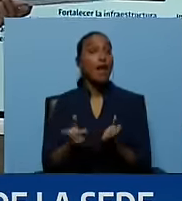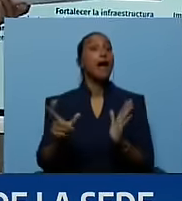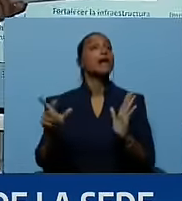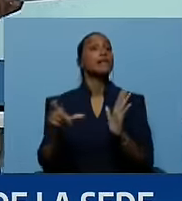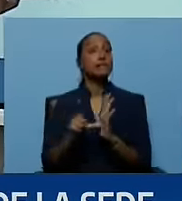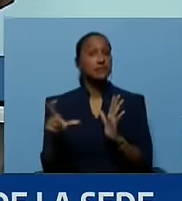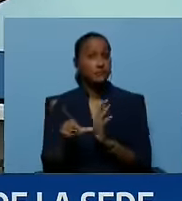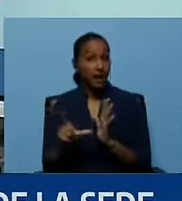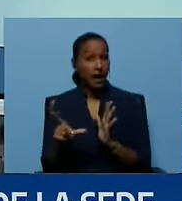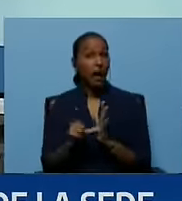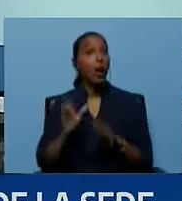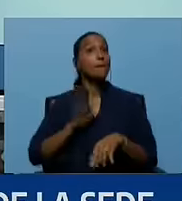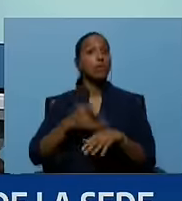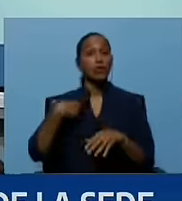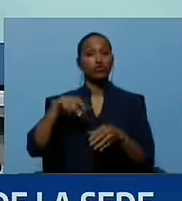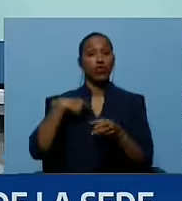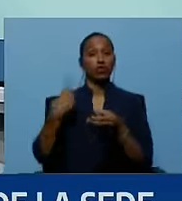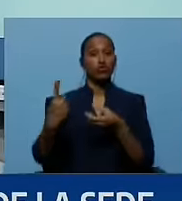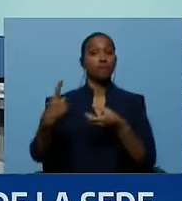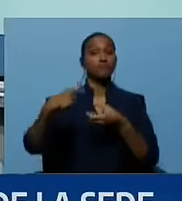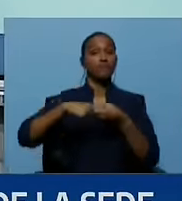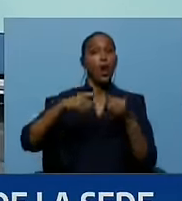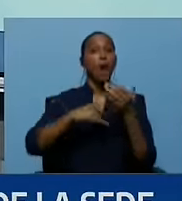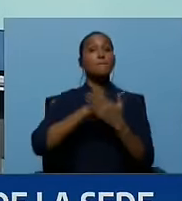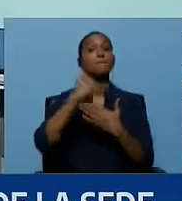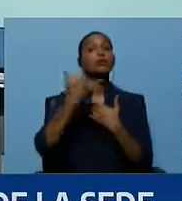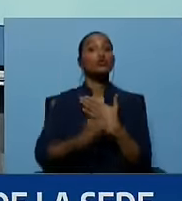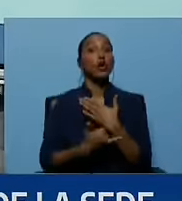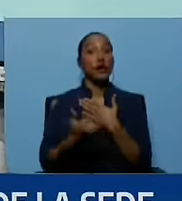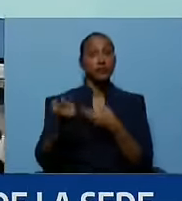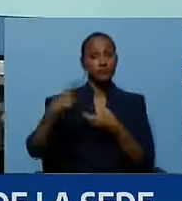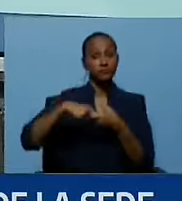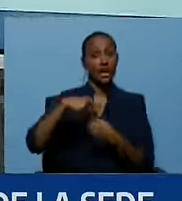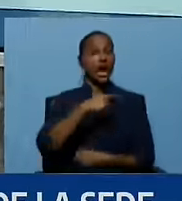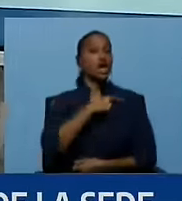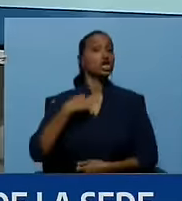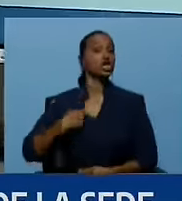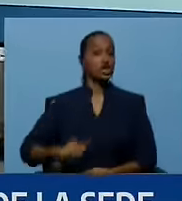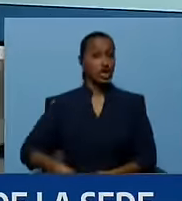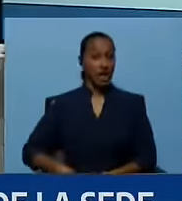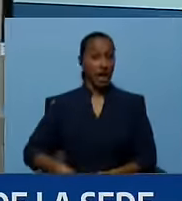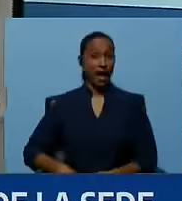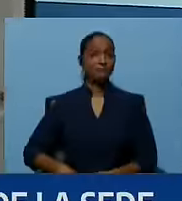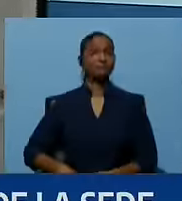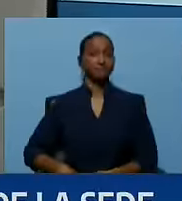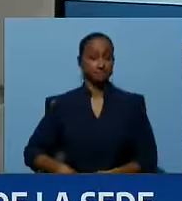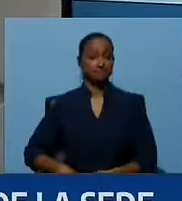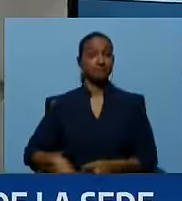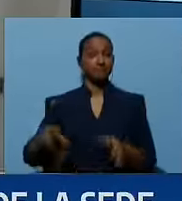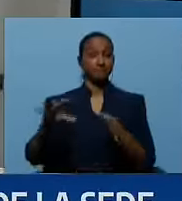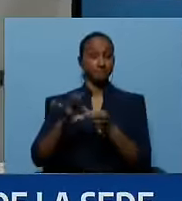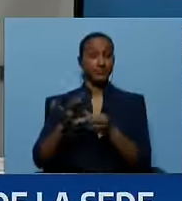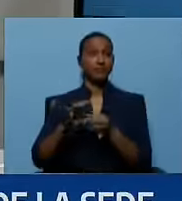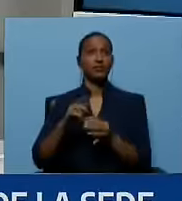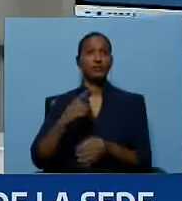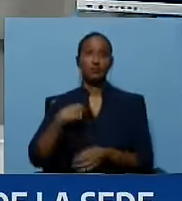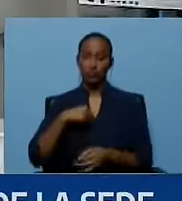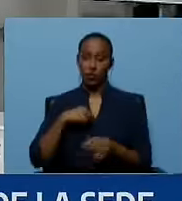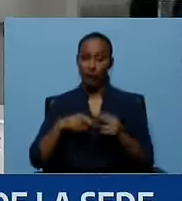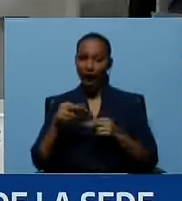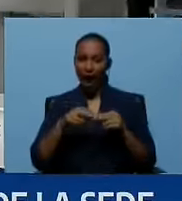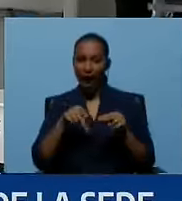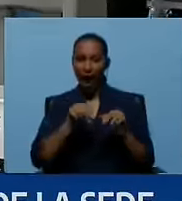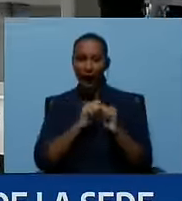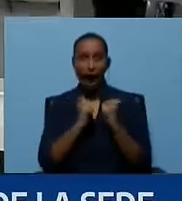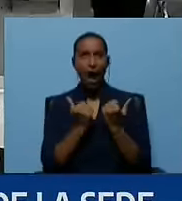que hemos hecho con China. Ricardo, el proyecto que hemos hecho con China. Continuamos en esta aula en construcción. Y